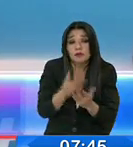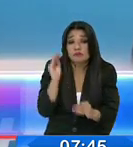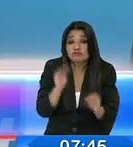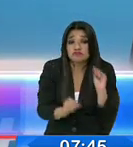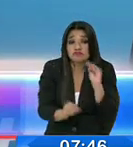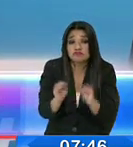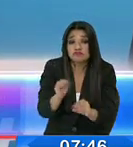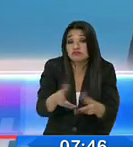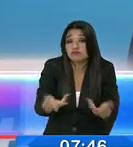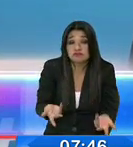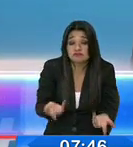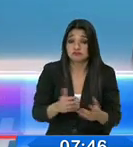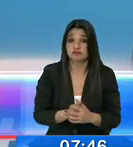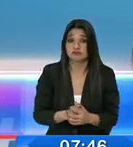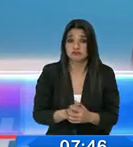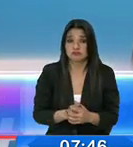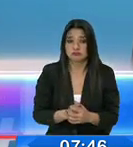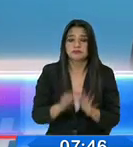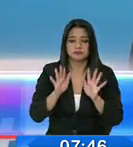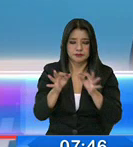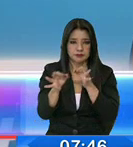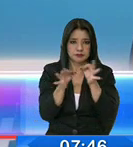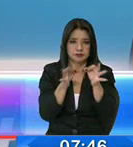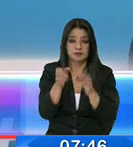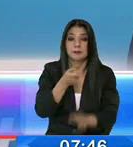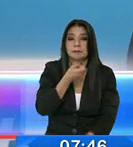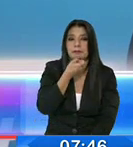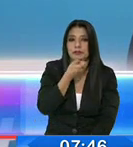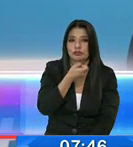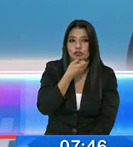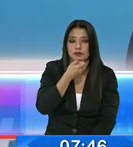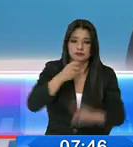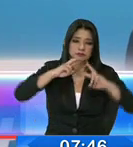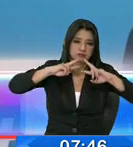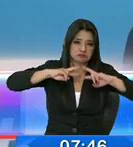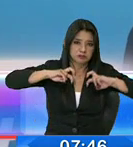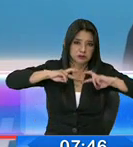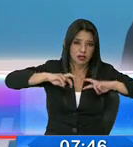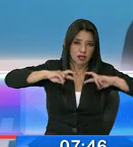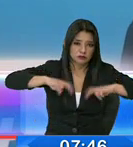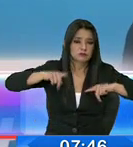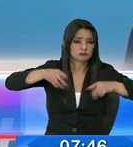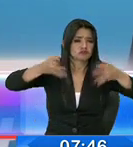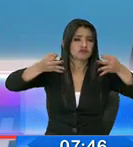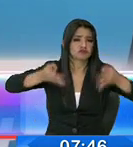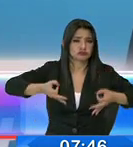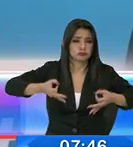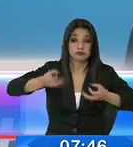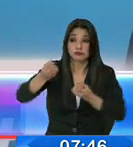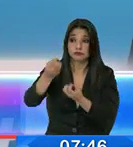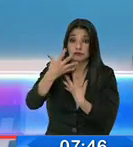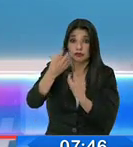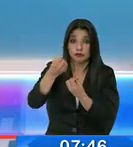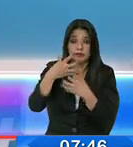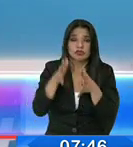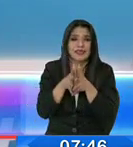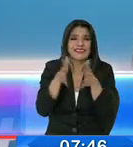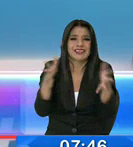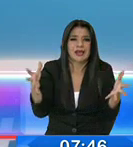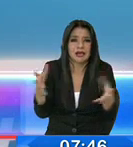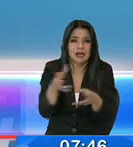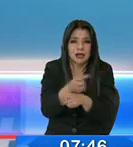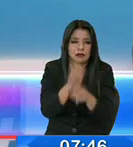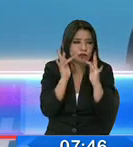caso de sobornos una cosa es lo que hace el periodismo de investigación que es recabar información general atar cabos